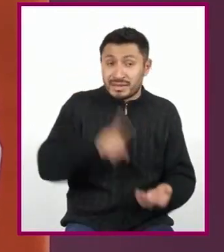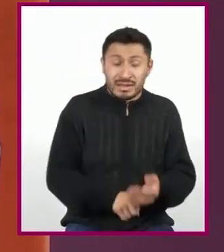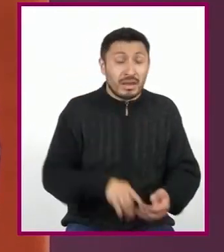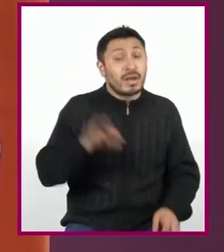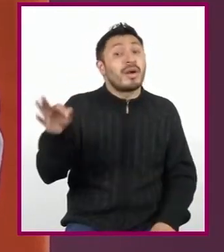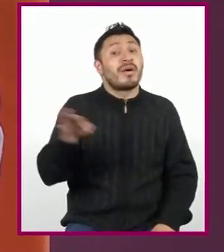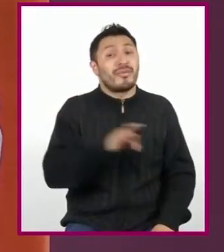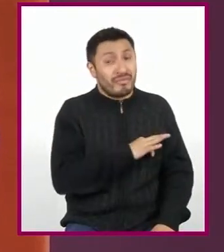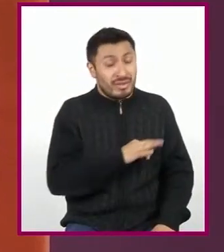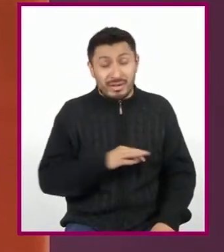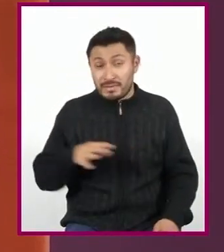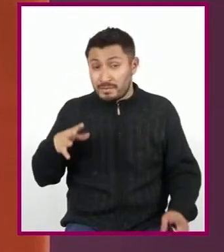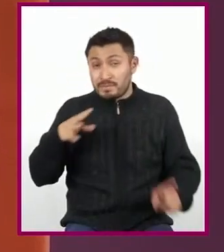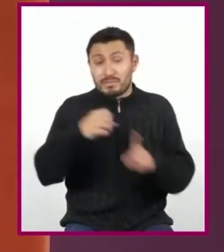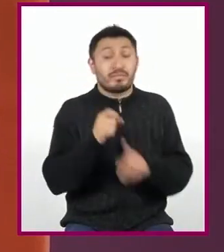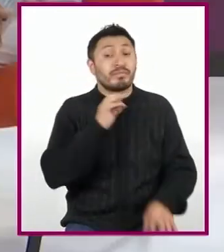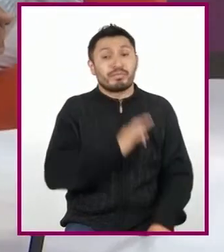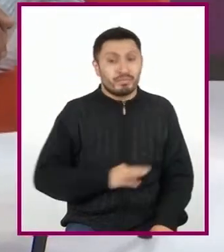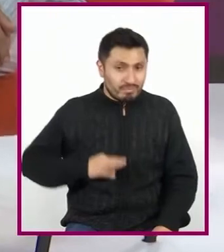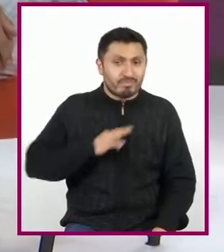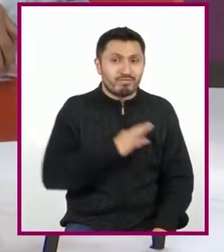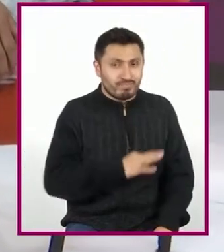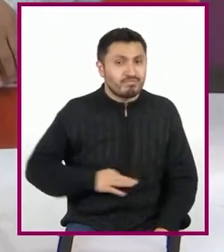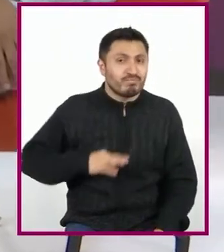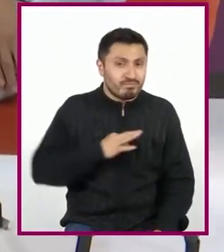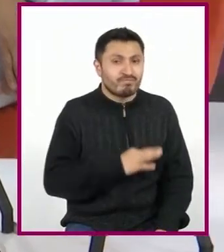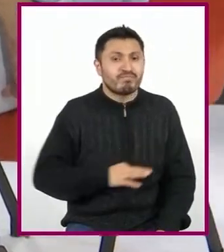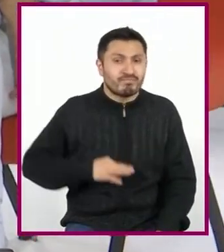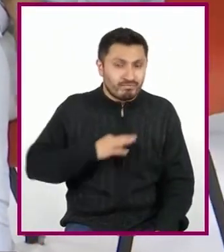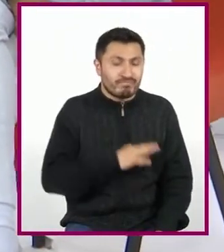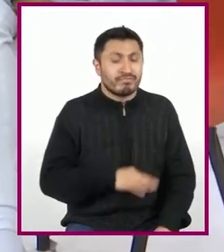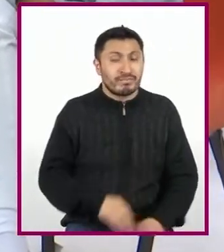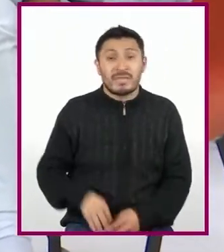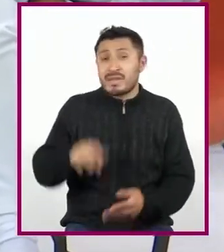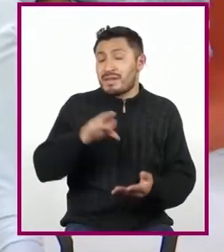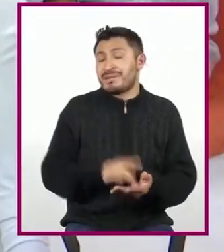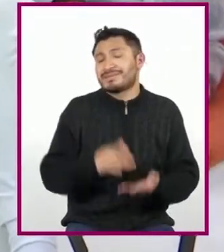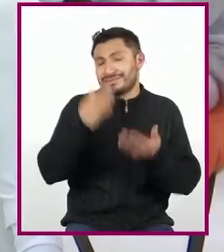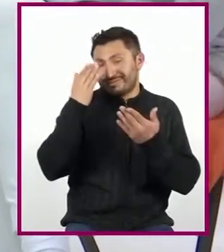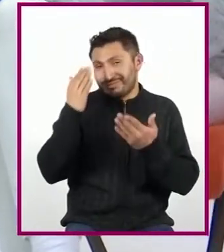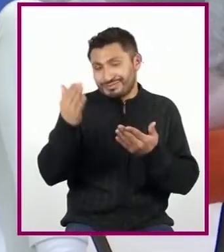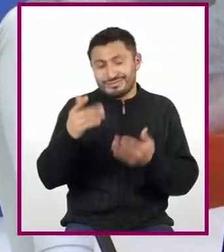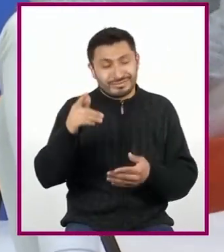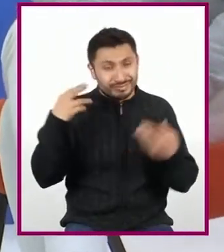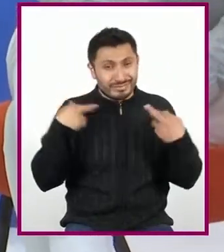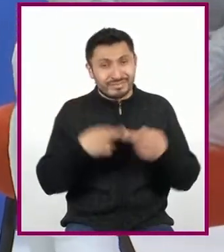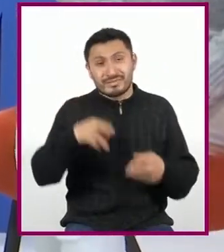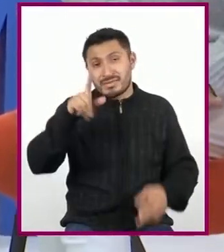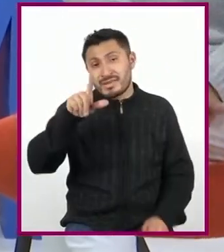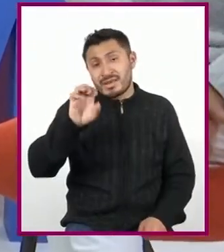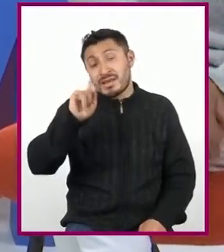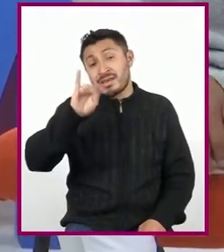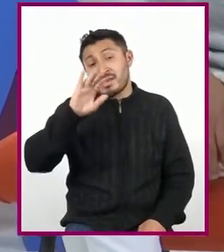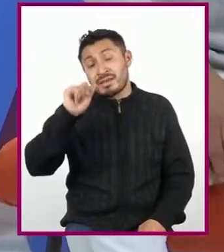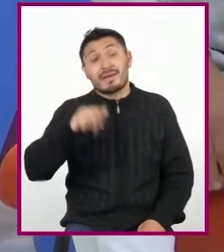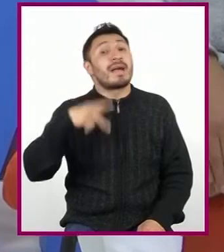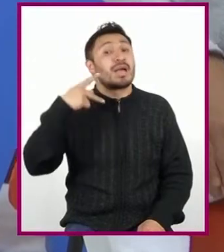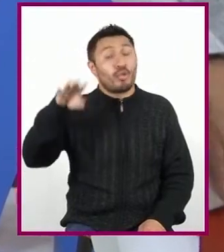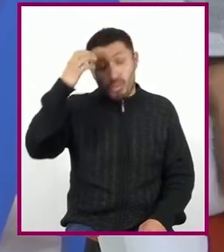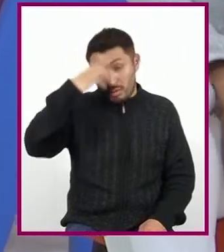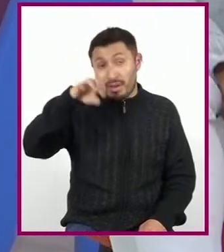Lucío me da el gusto de reconocer que soy capaz de narrar y dar vida a los personajes, de recrear